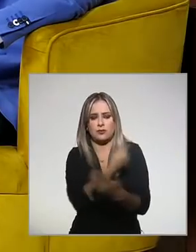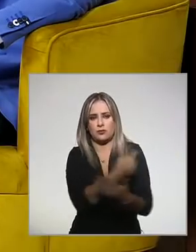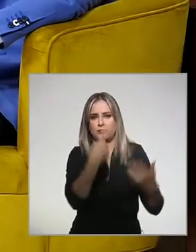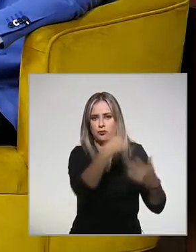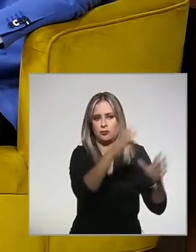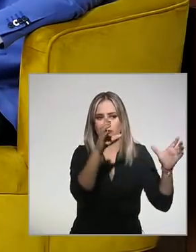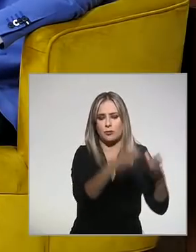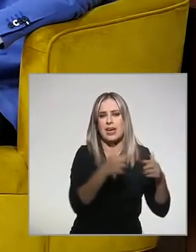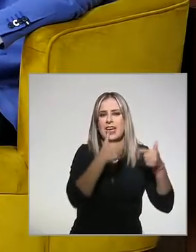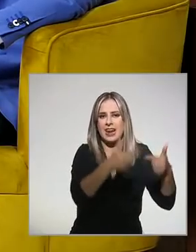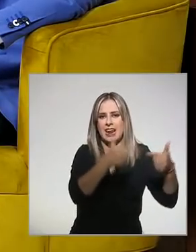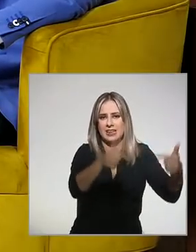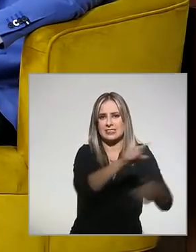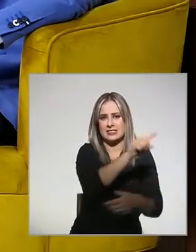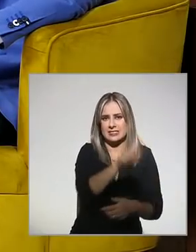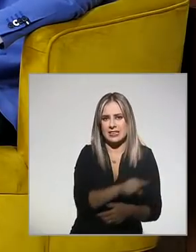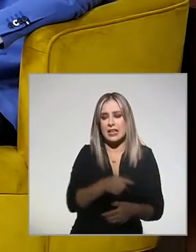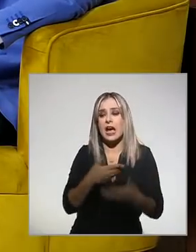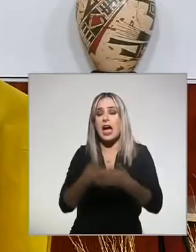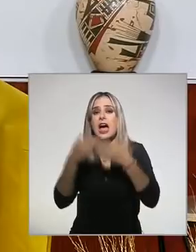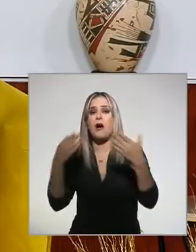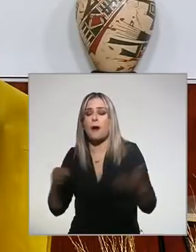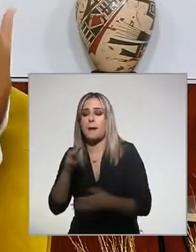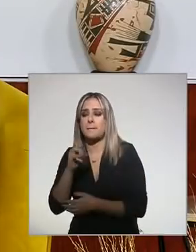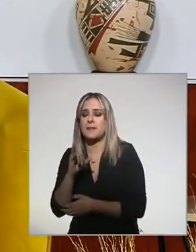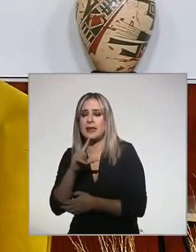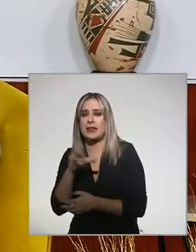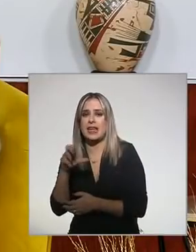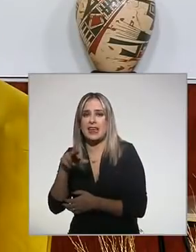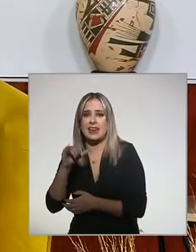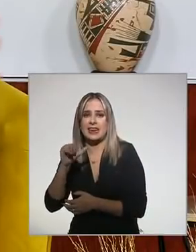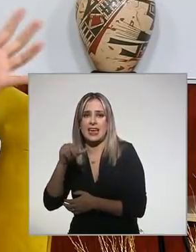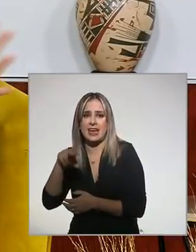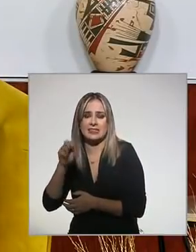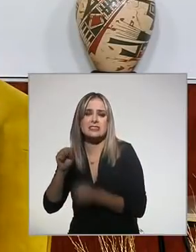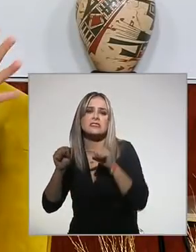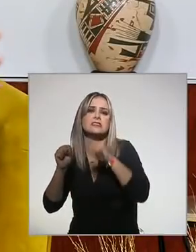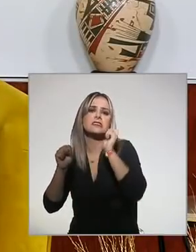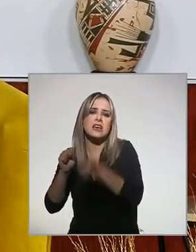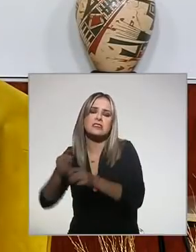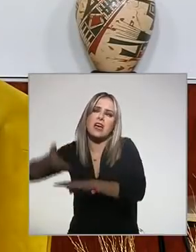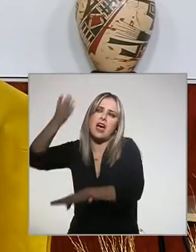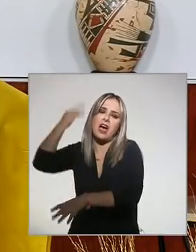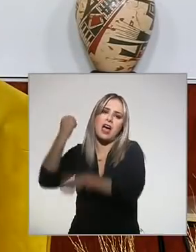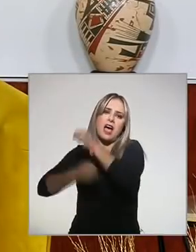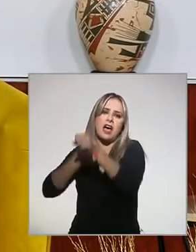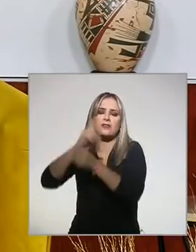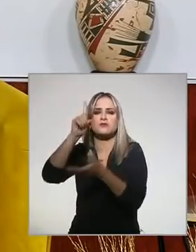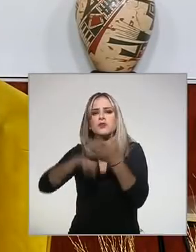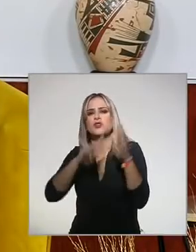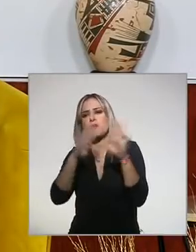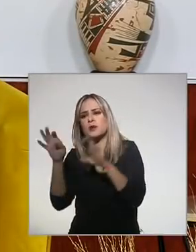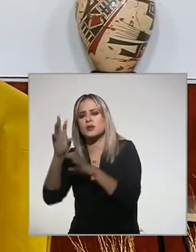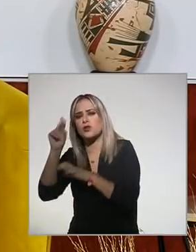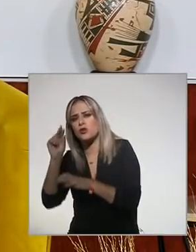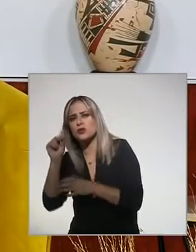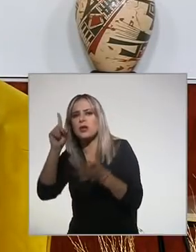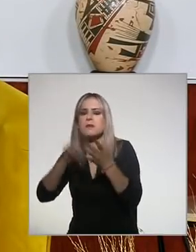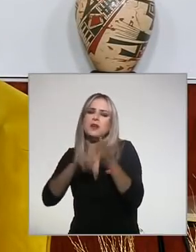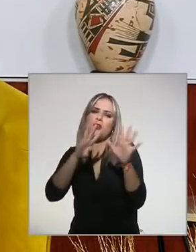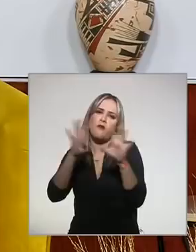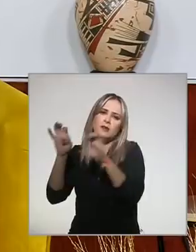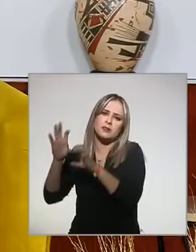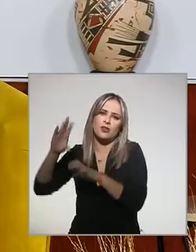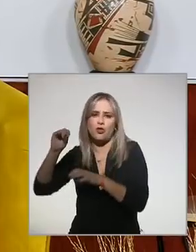de estos niños ahora son los millennials, que son las personas ya de la década de los 80s, y que aunque sí